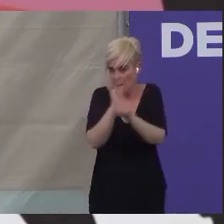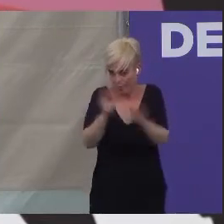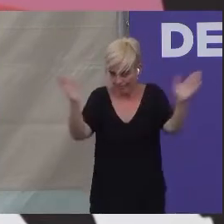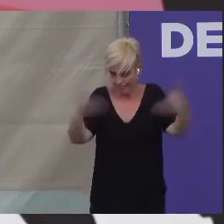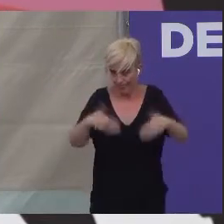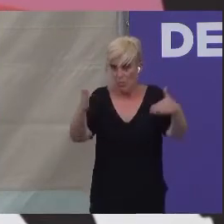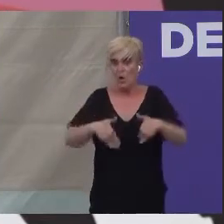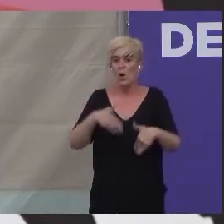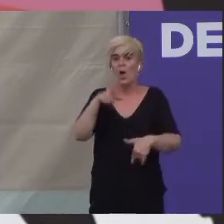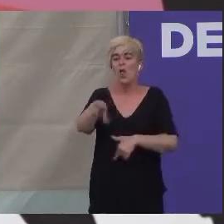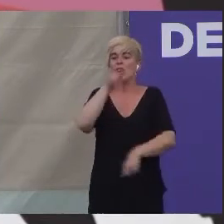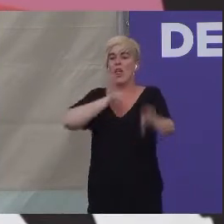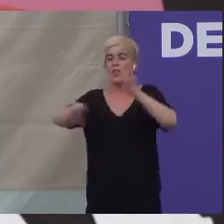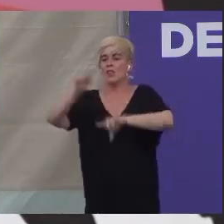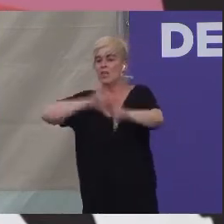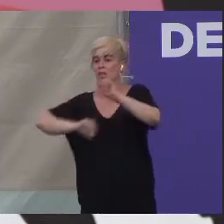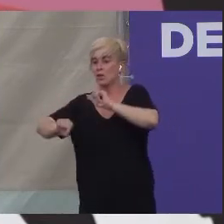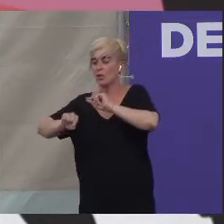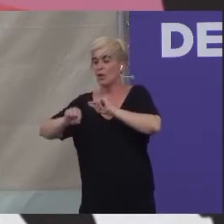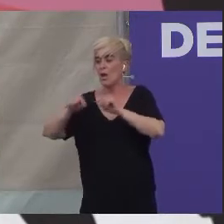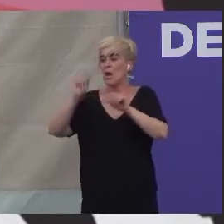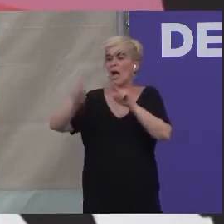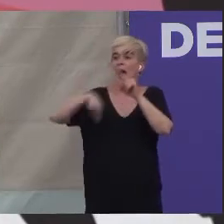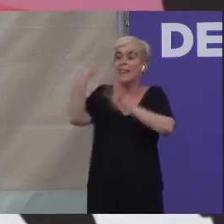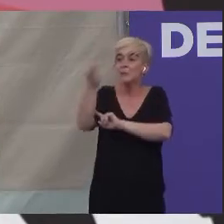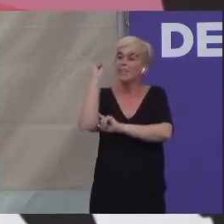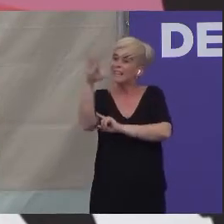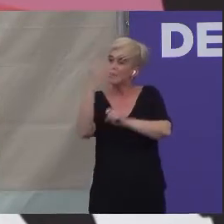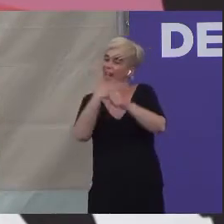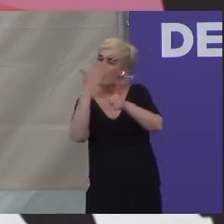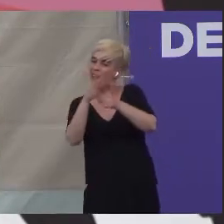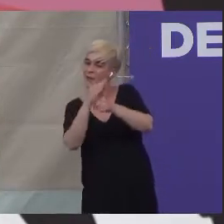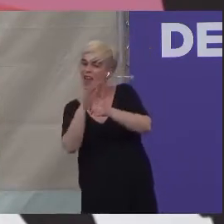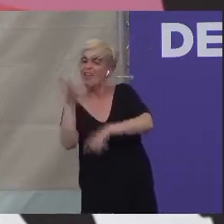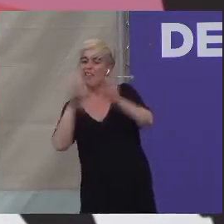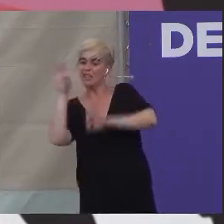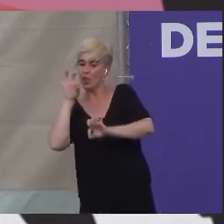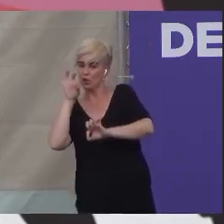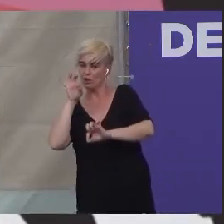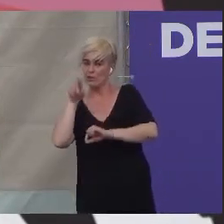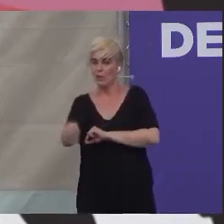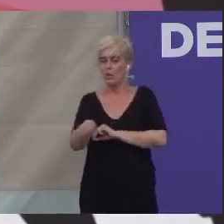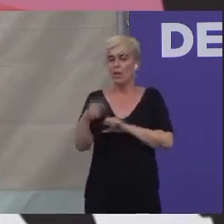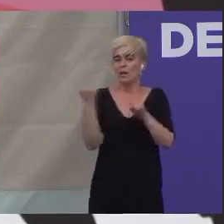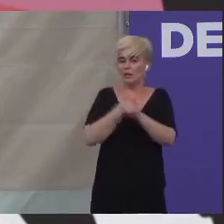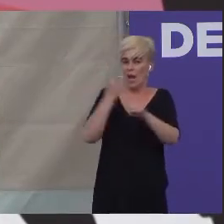por esas decisiones que se tomaban en las cañas después de las asambleas, de